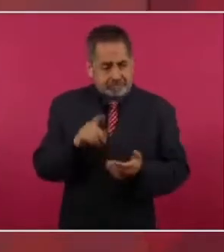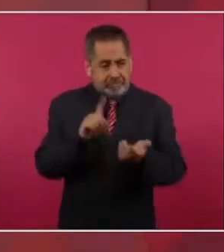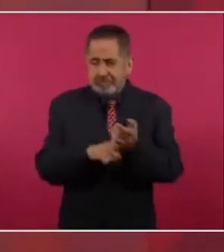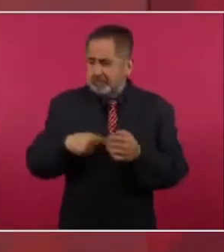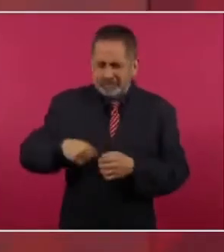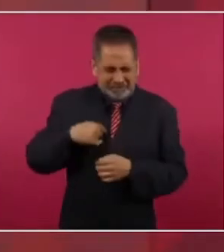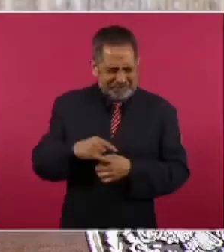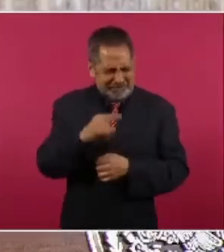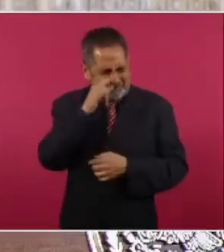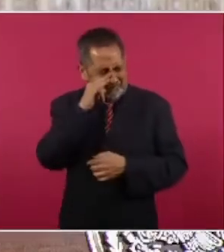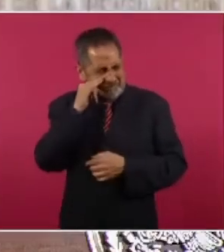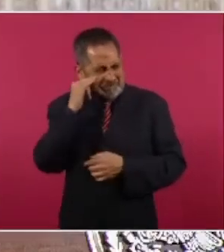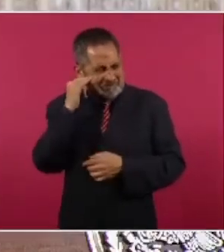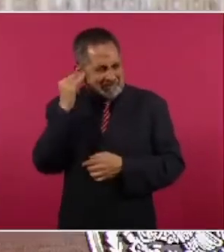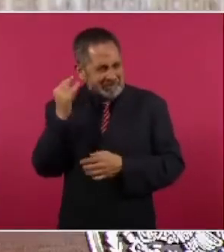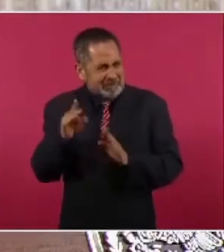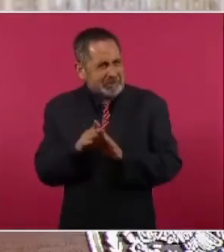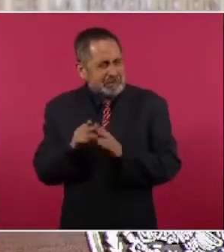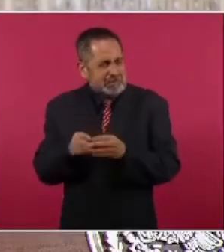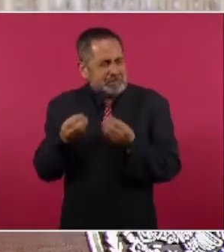ofensivas.